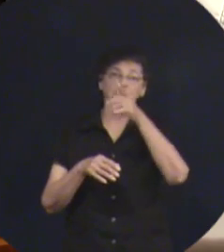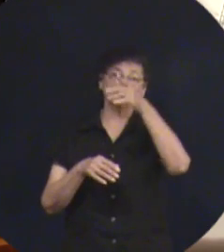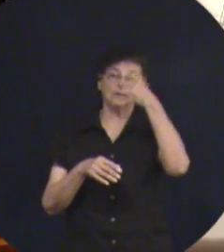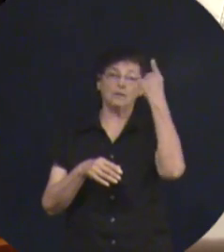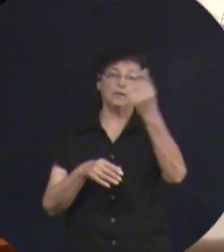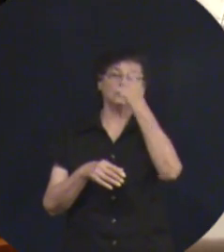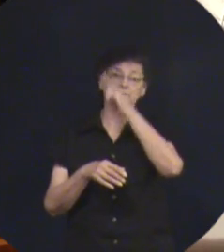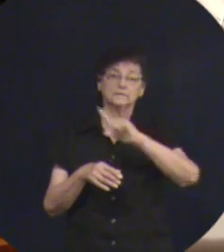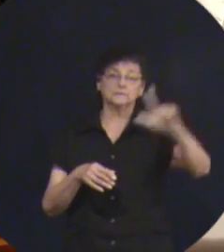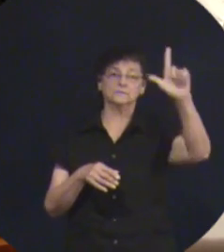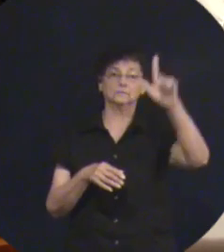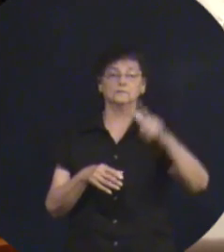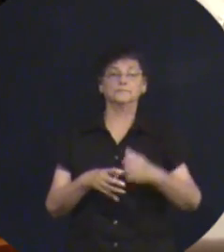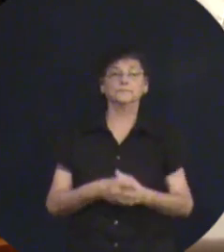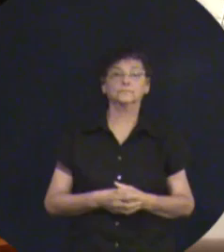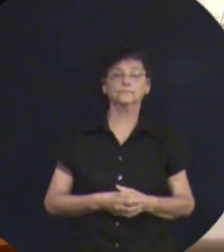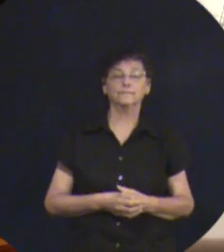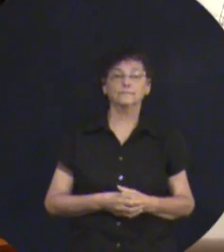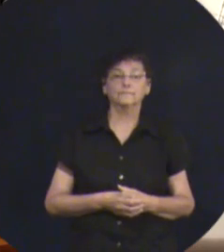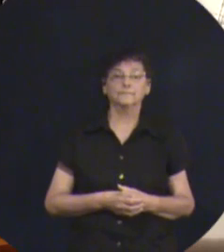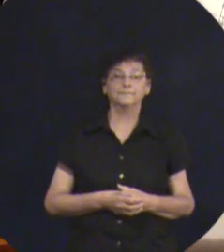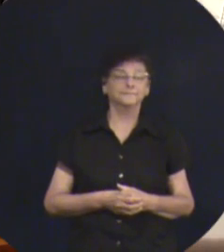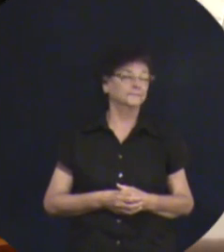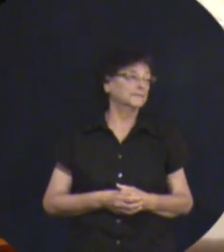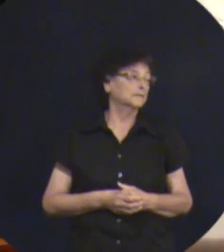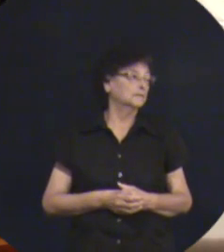por siempre, Señor.